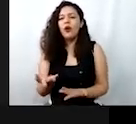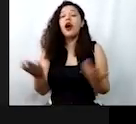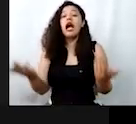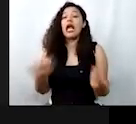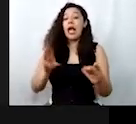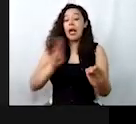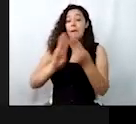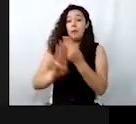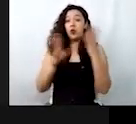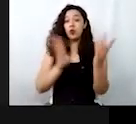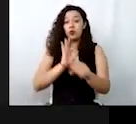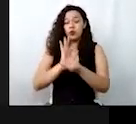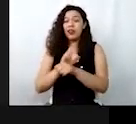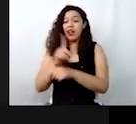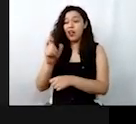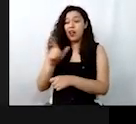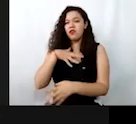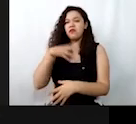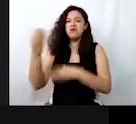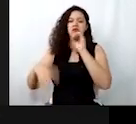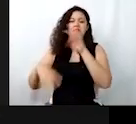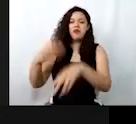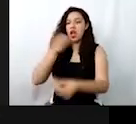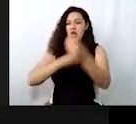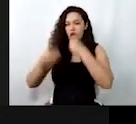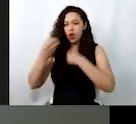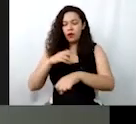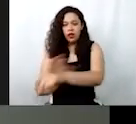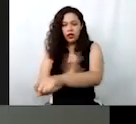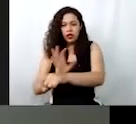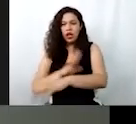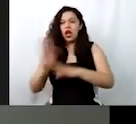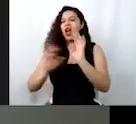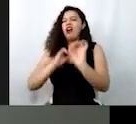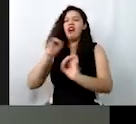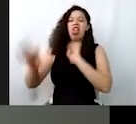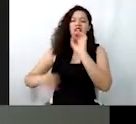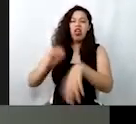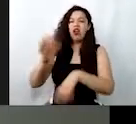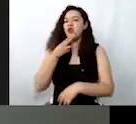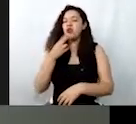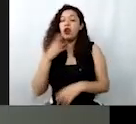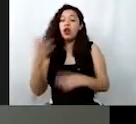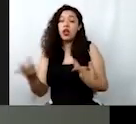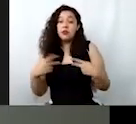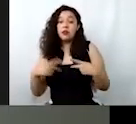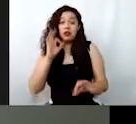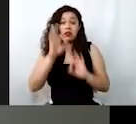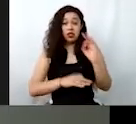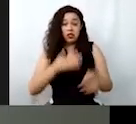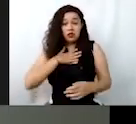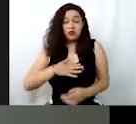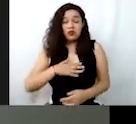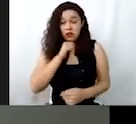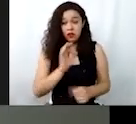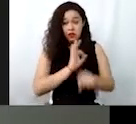planeta sería no desperdiciar el agua, los alimentos y la electricidad. Si defendiéramos a las personas que son tratadas injustamente, también marcaríamos una